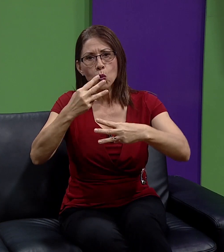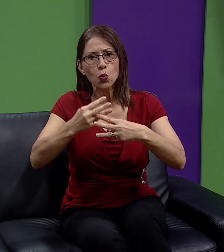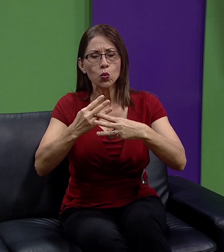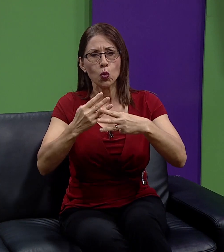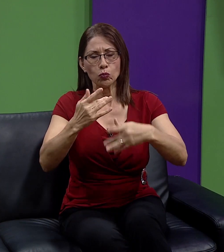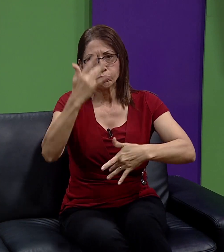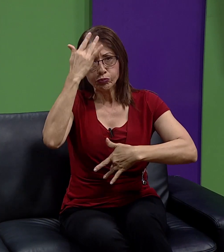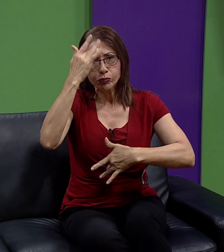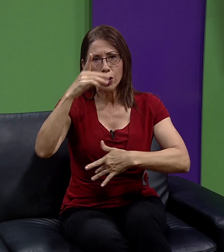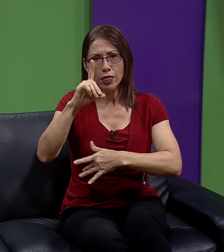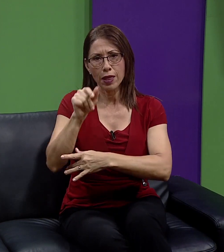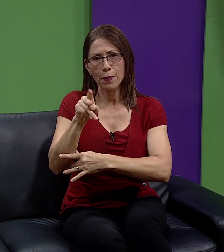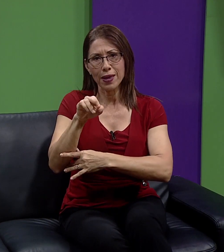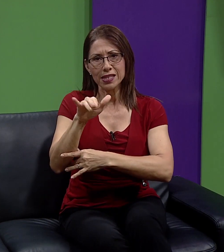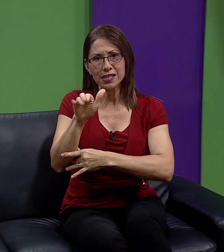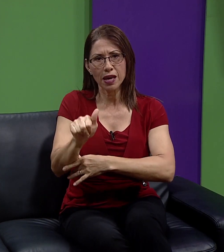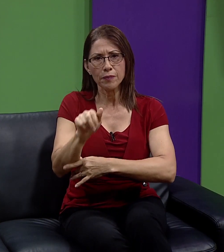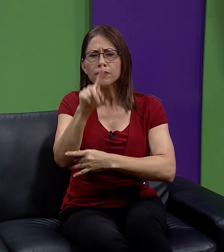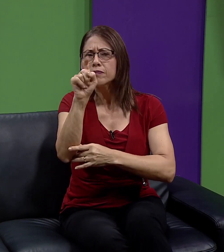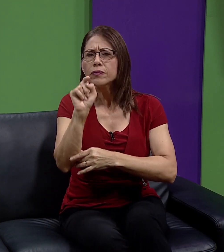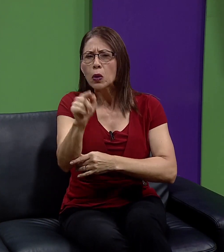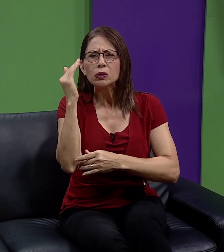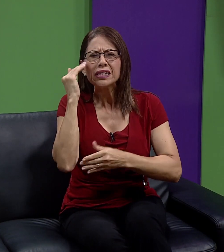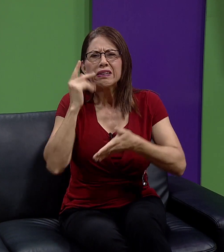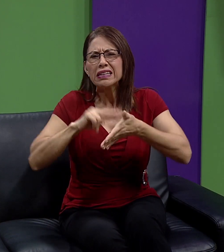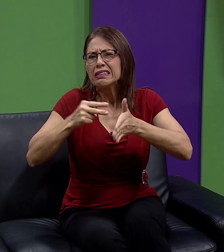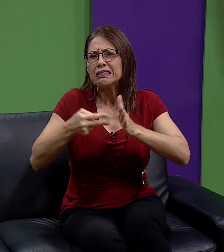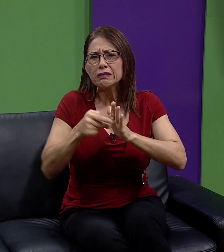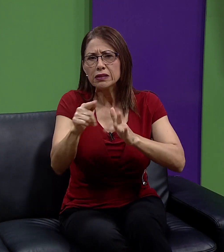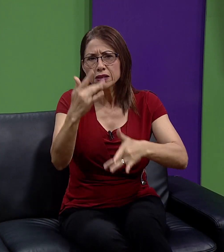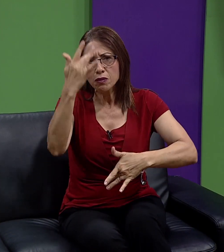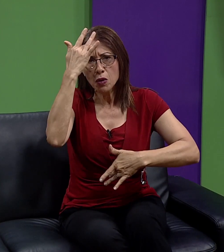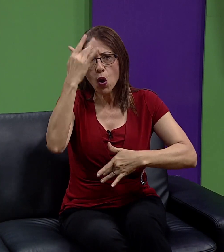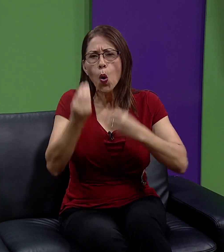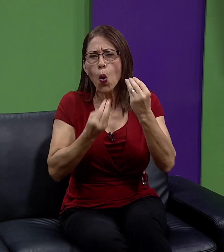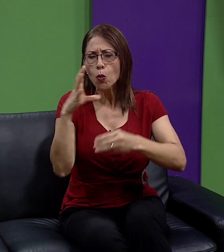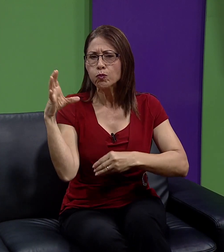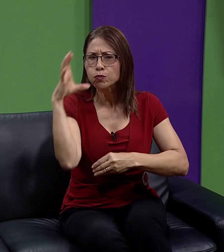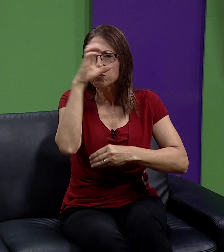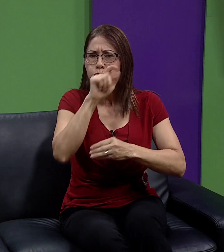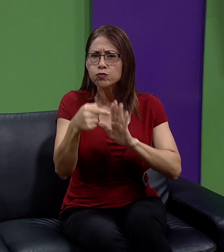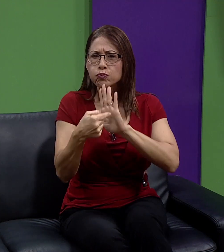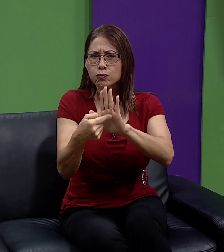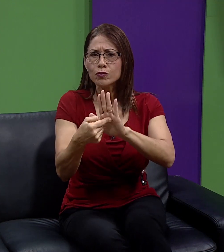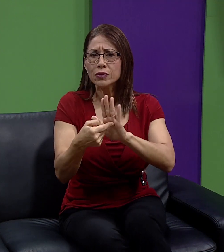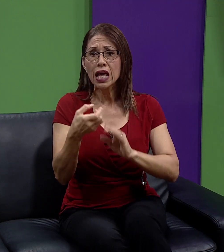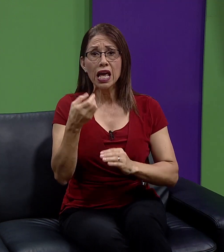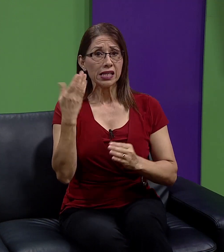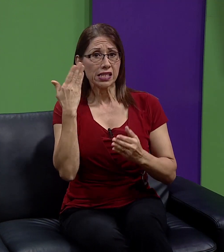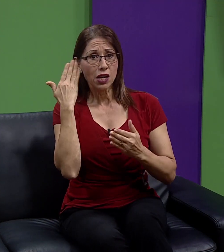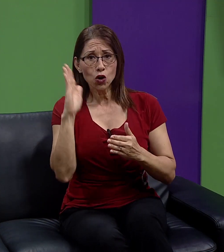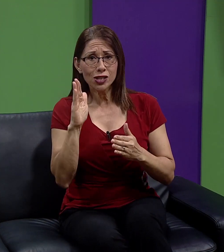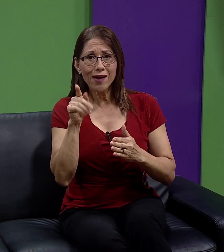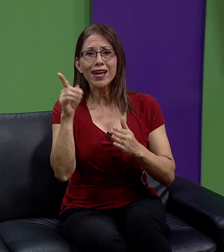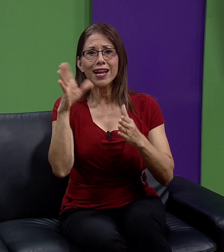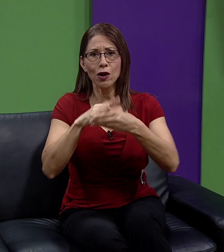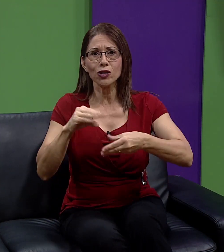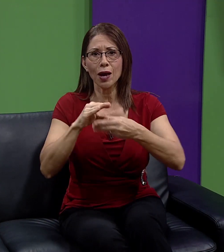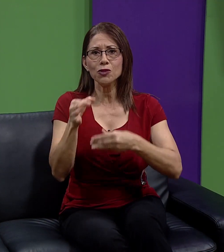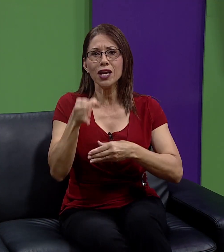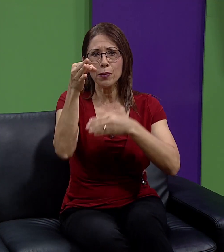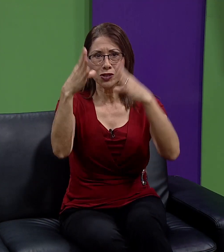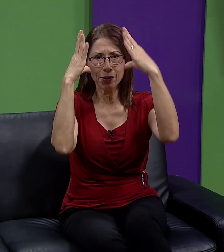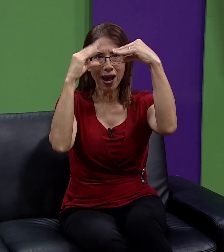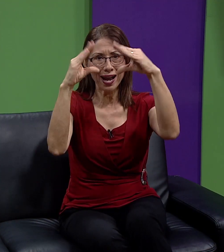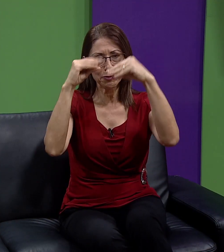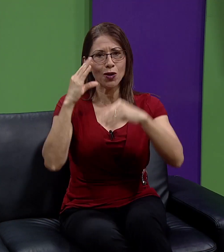mundo padecen de demencia. ¿Sabe usted en qué consiste esta enfermedad y cómo detectar sus síntomas? Si no lo sabe, le